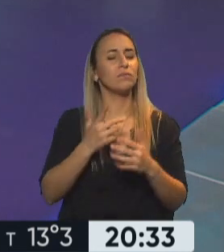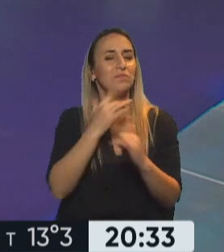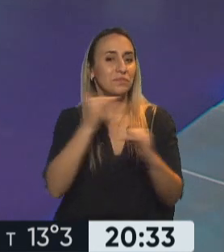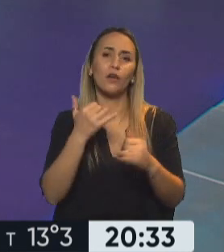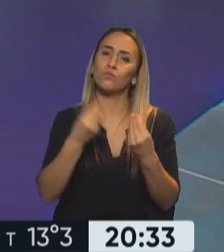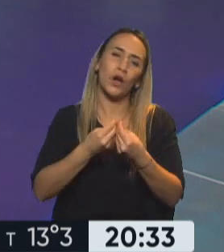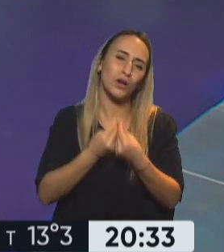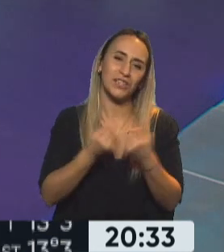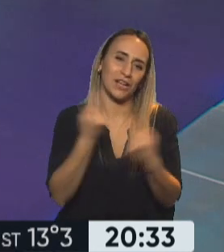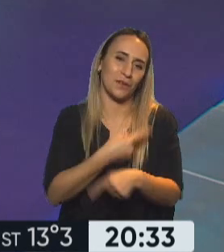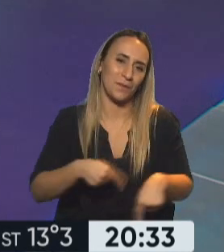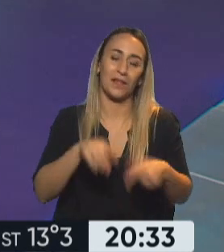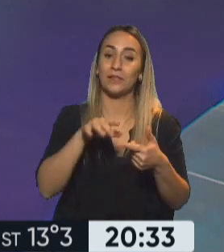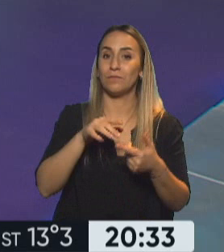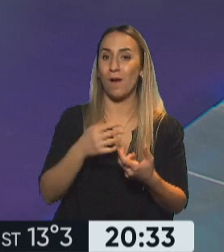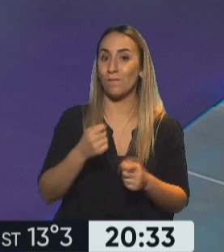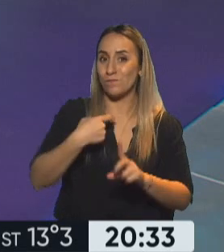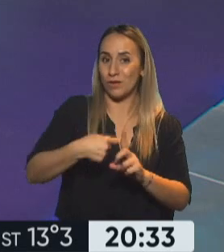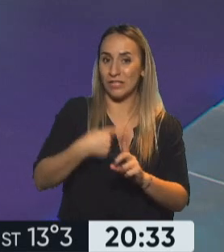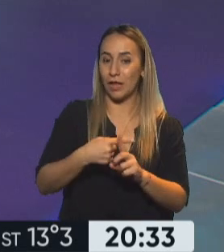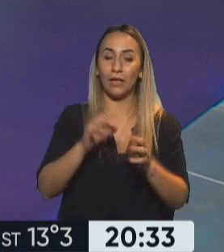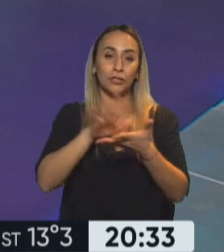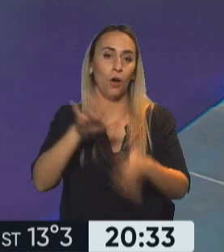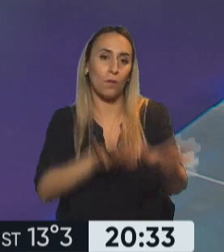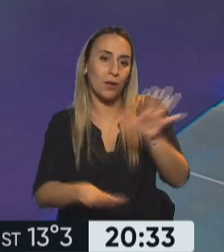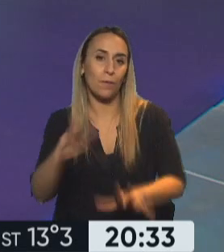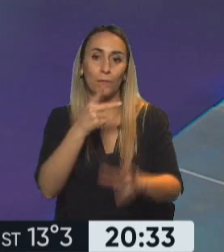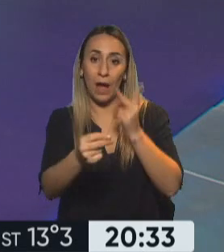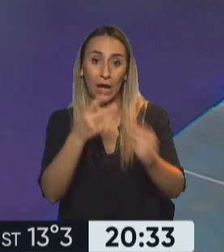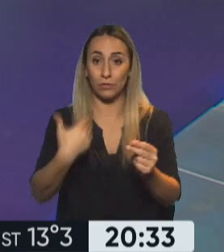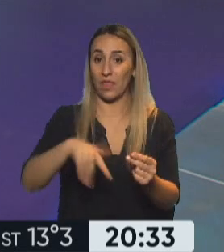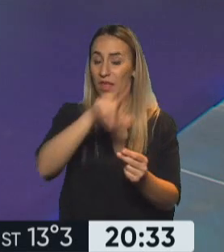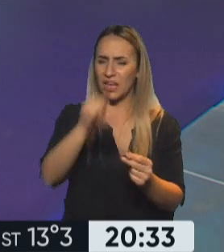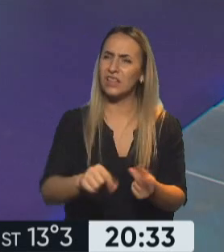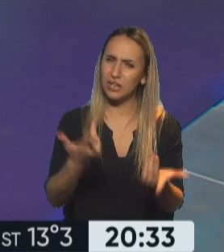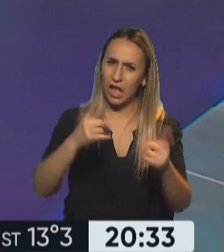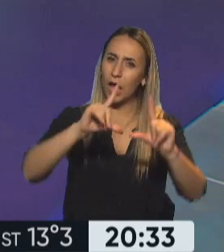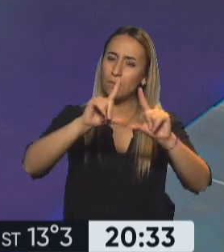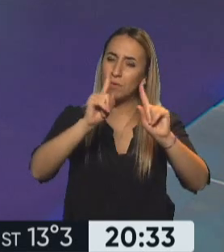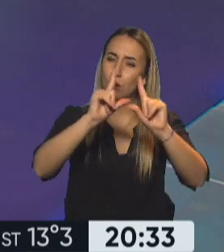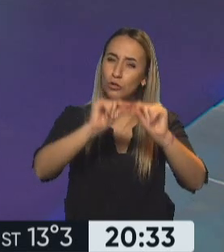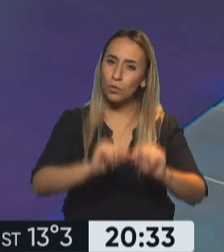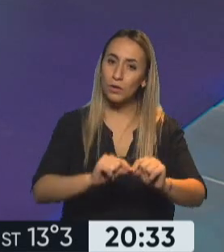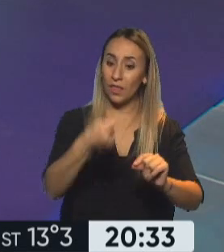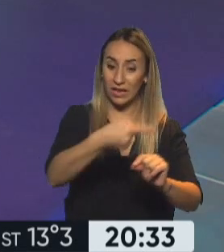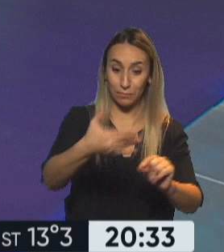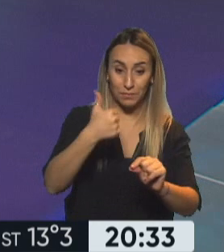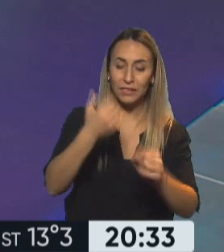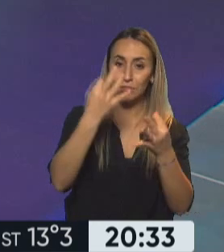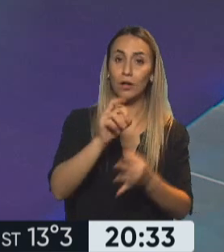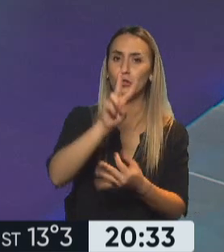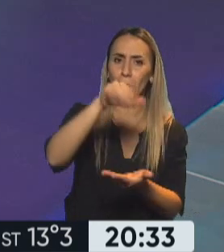respecto al proceso de vacunación que se está llevando en nuestro país repasamos los números de la semana pasada todos millones de